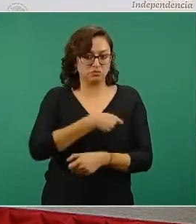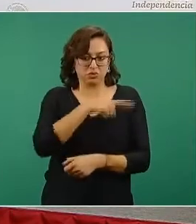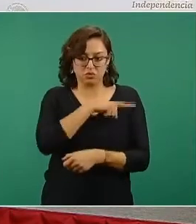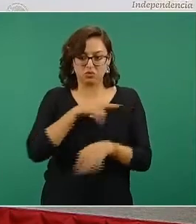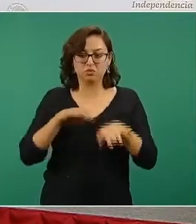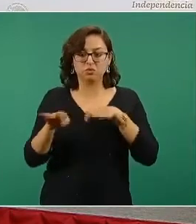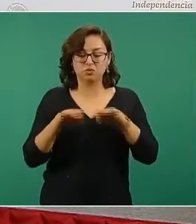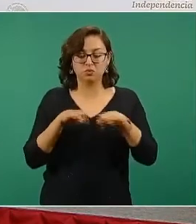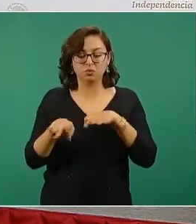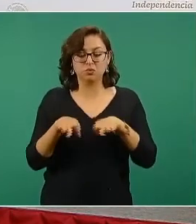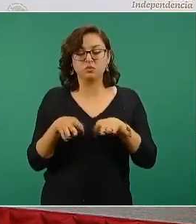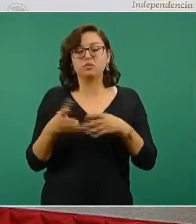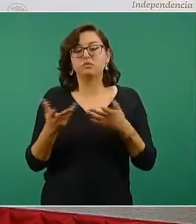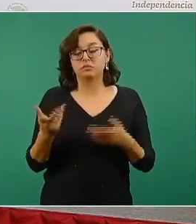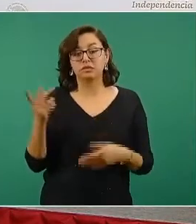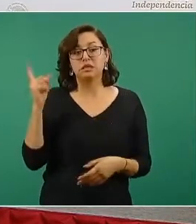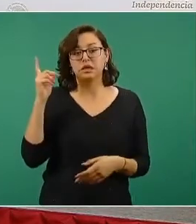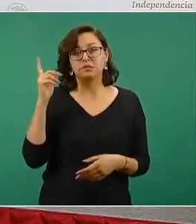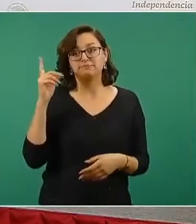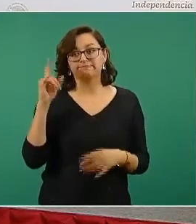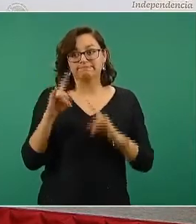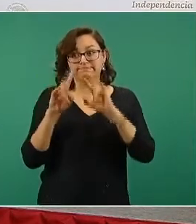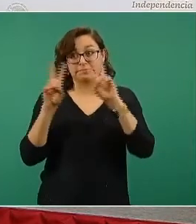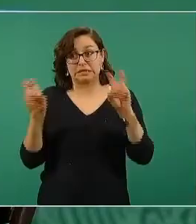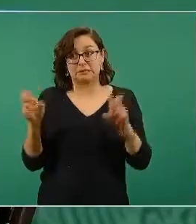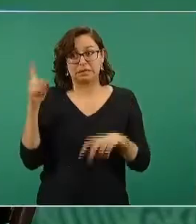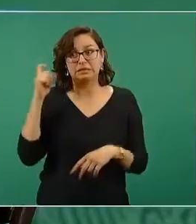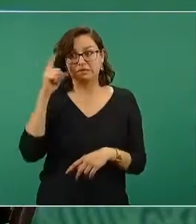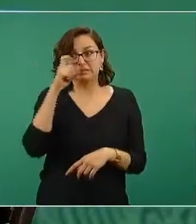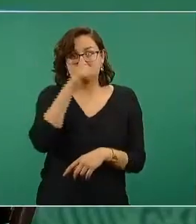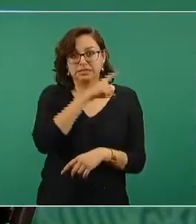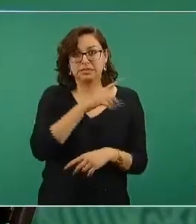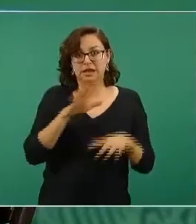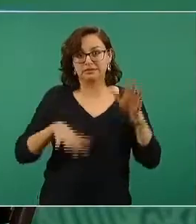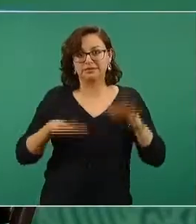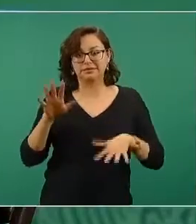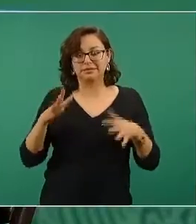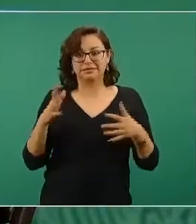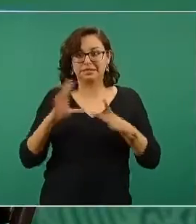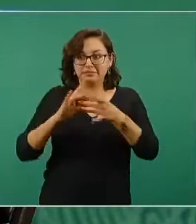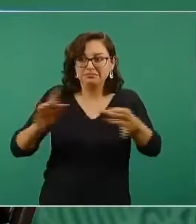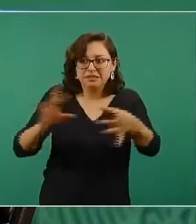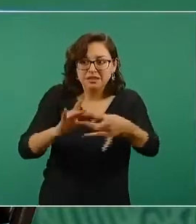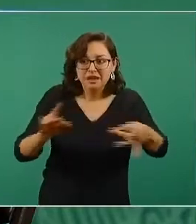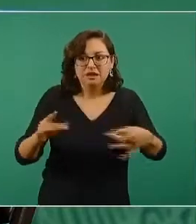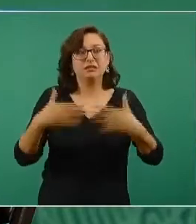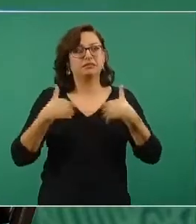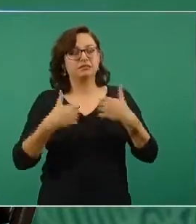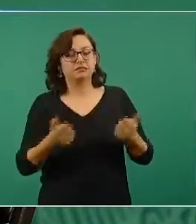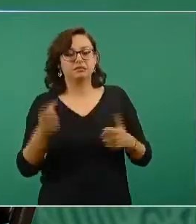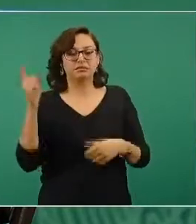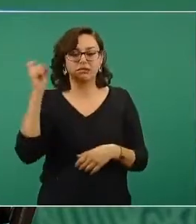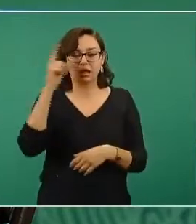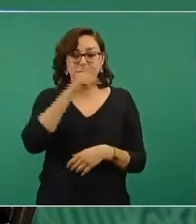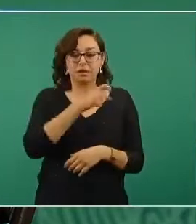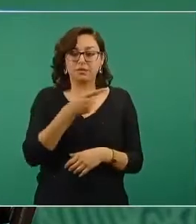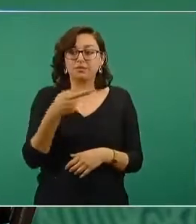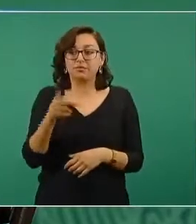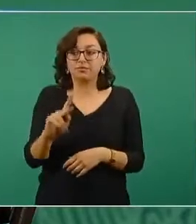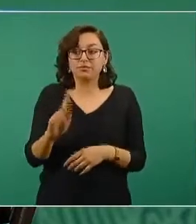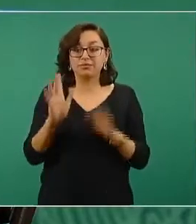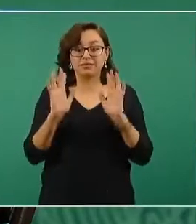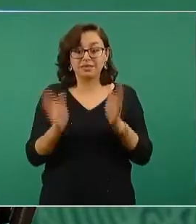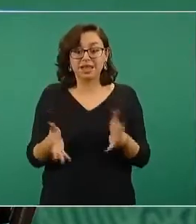definición pues, compleja tal vez de explicar y de entender, pero claramente el grupo prioritario